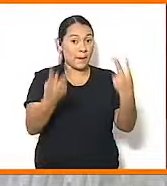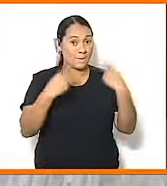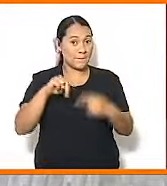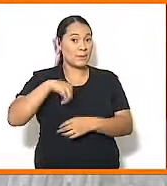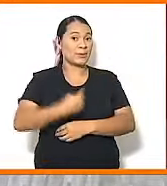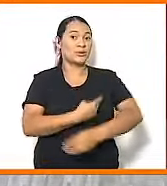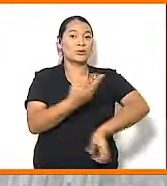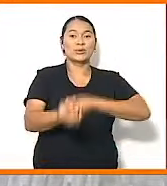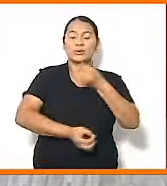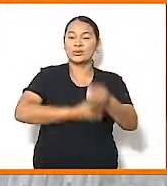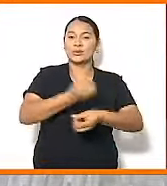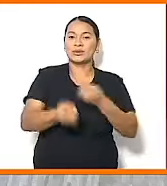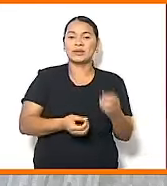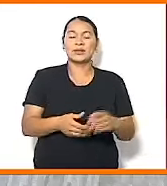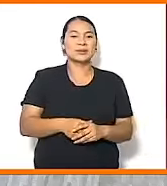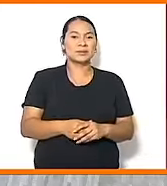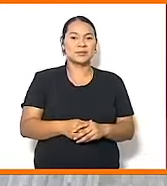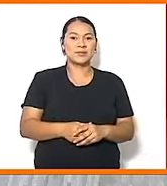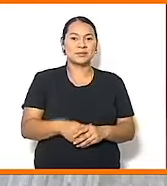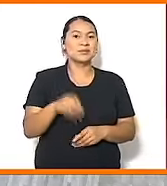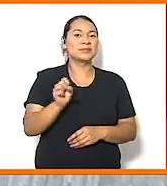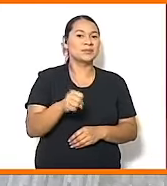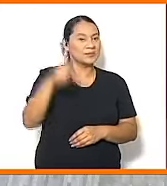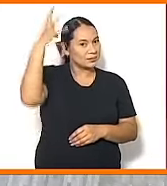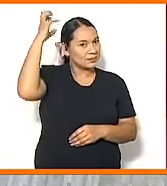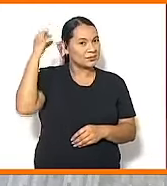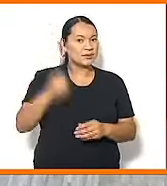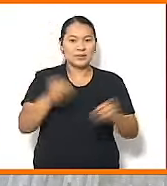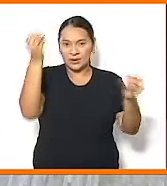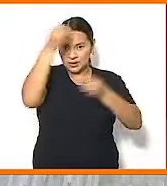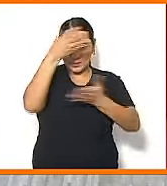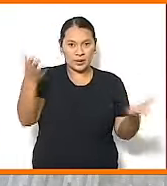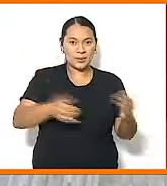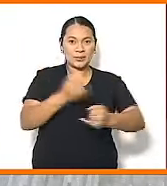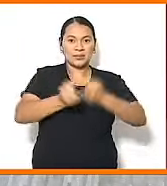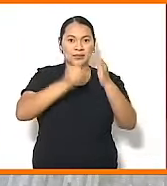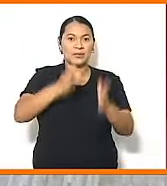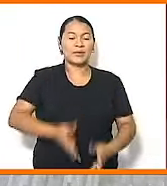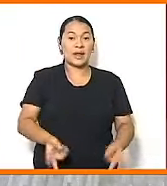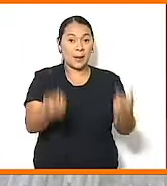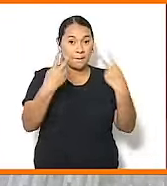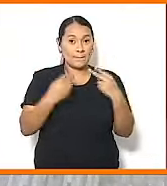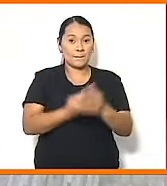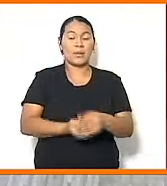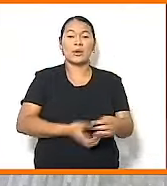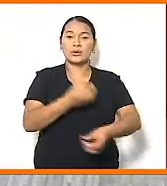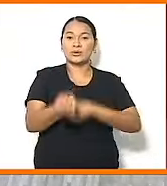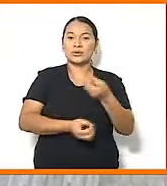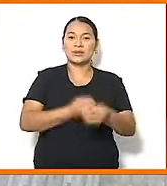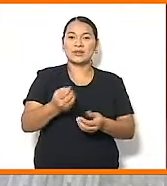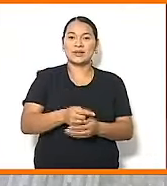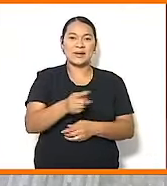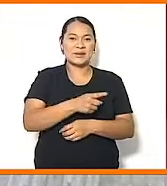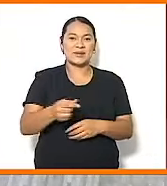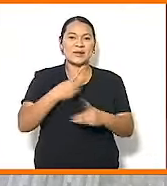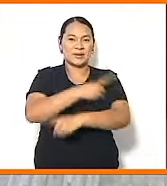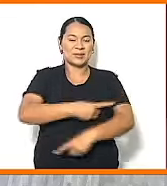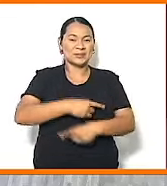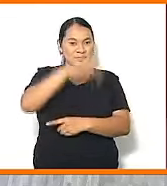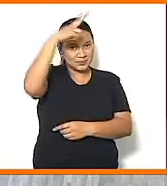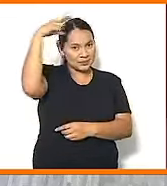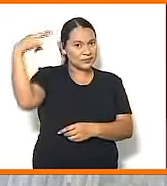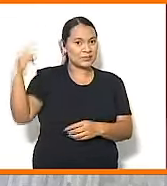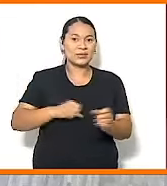sintonizado nuestro sorteo, Madeleine. Así es, Charlene. Le comento a todos nuestros jugadores que nos sintonizan en este momento que le pongan rumbo a su verano en